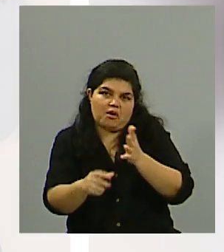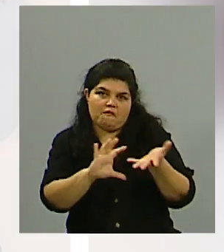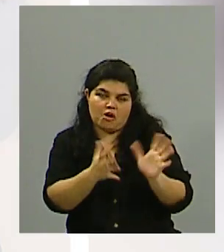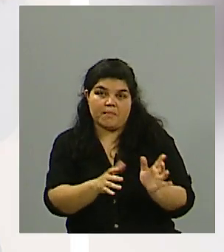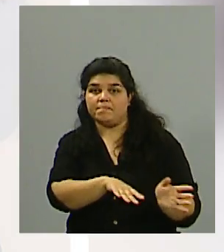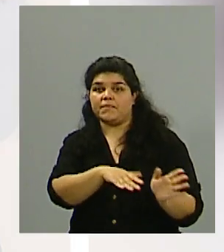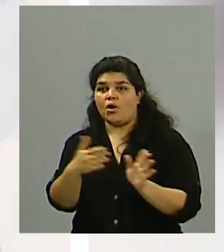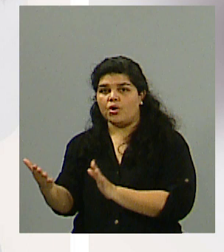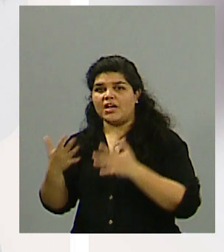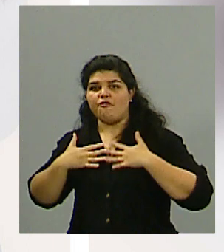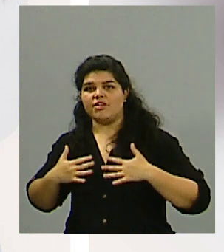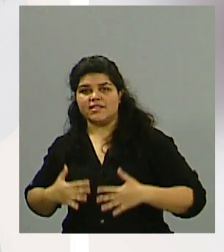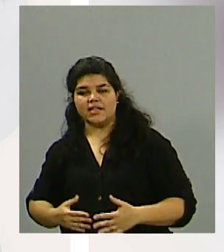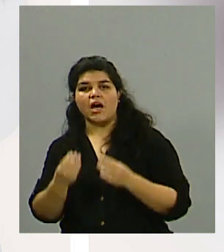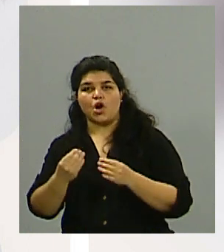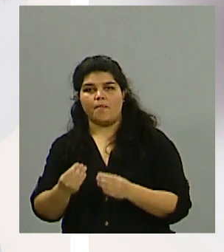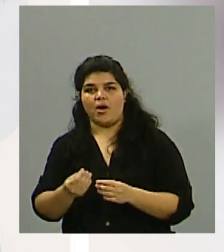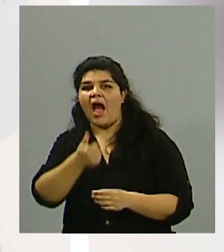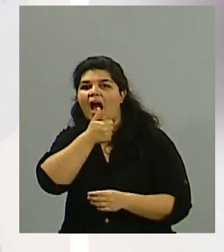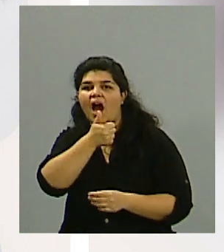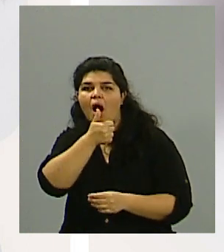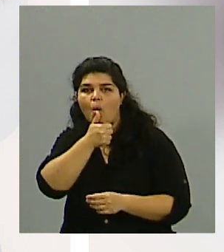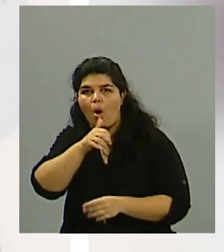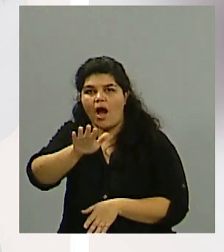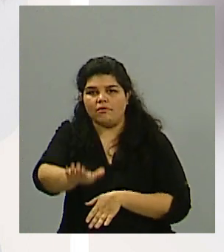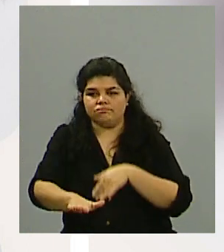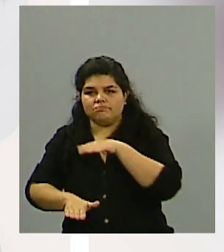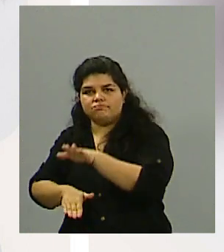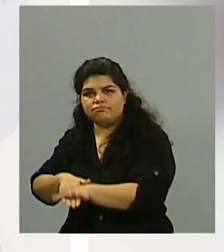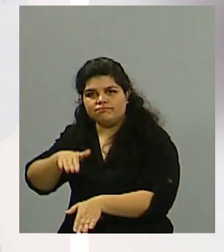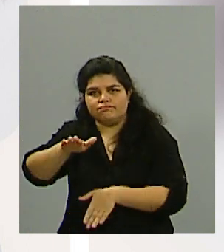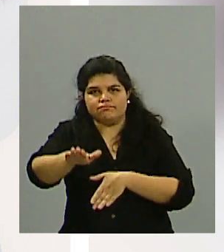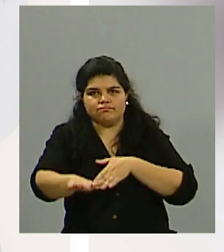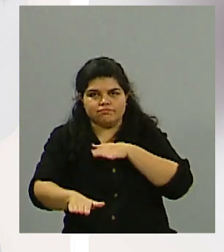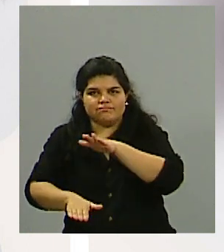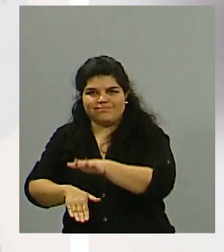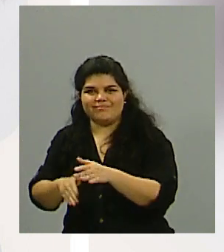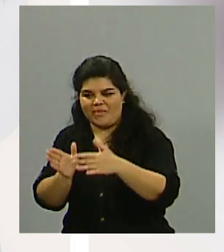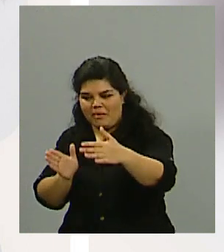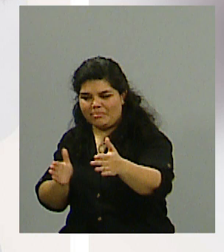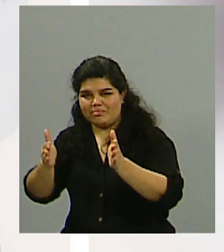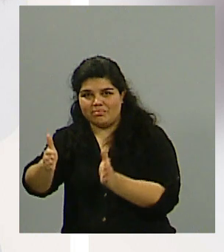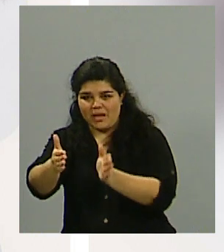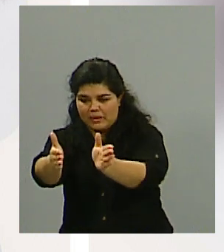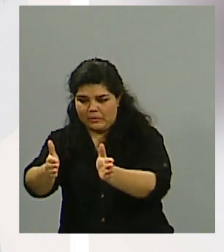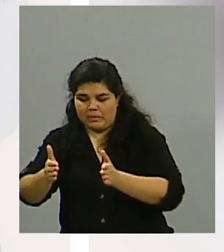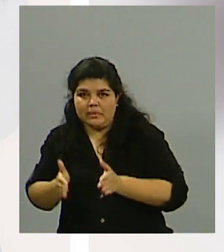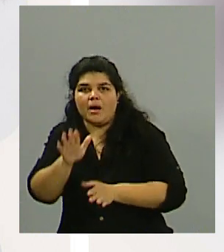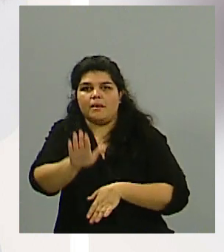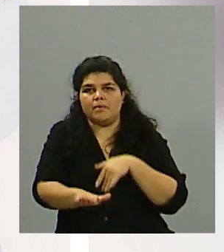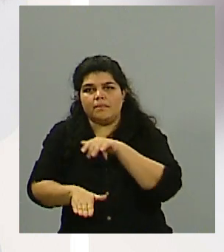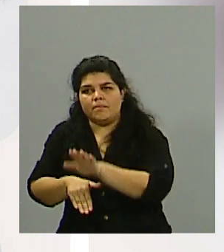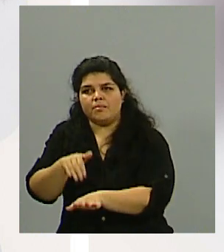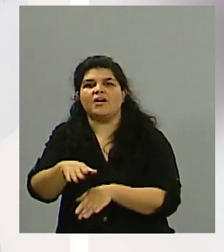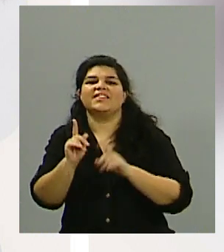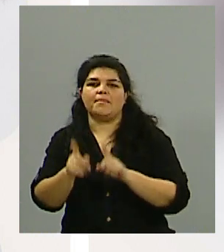bien cinta subacuática, ¿sí? Son caminatas en una cinta con agua, y después se trabaja con obstáculos, ¿sí? Movimientos